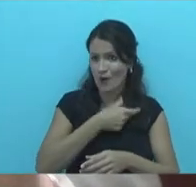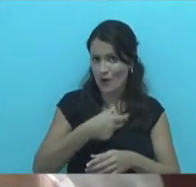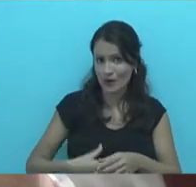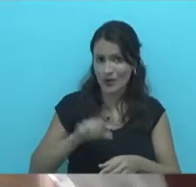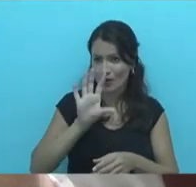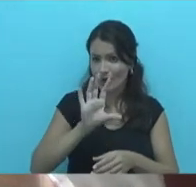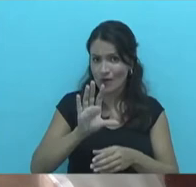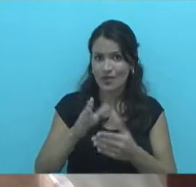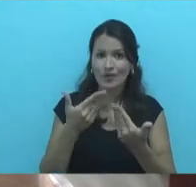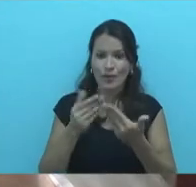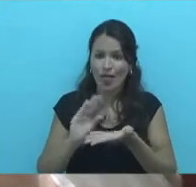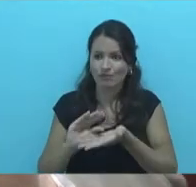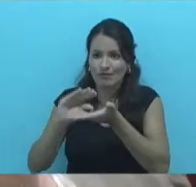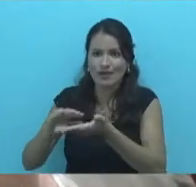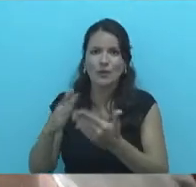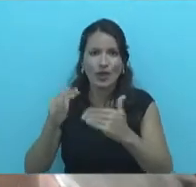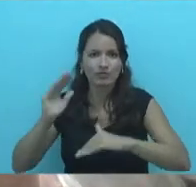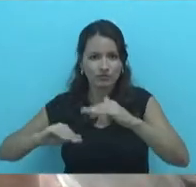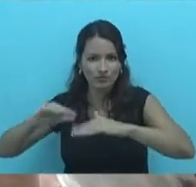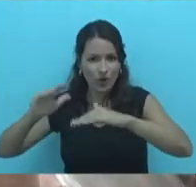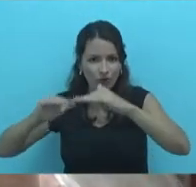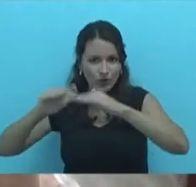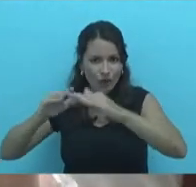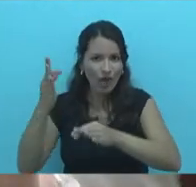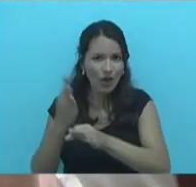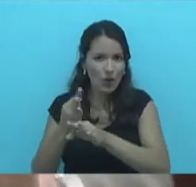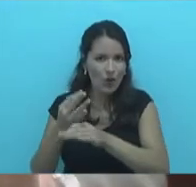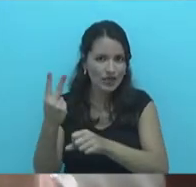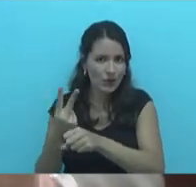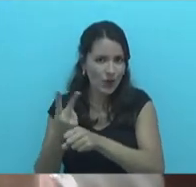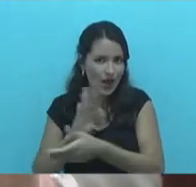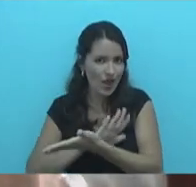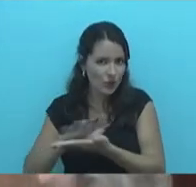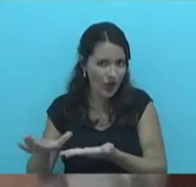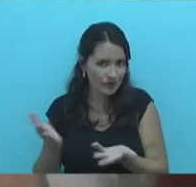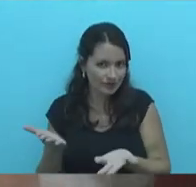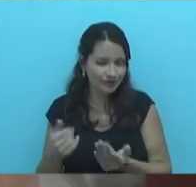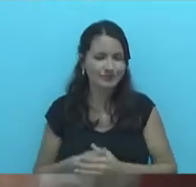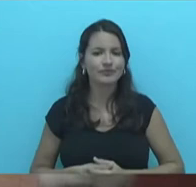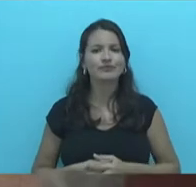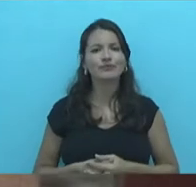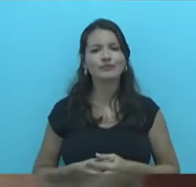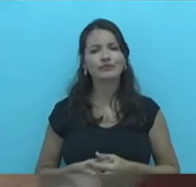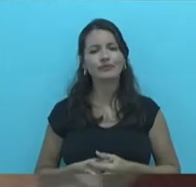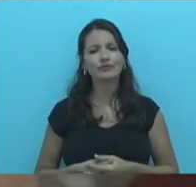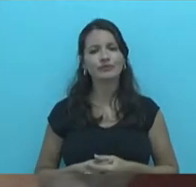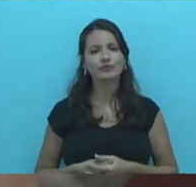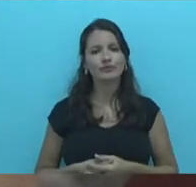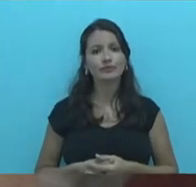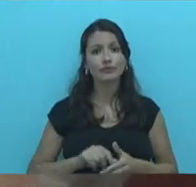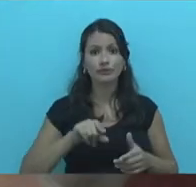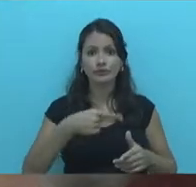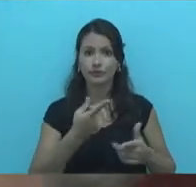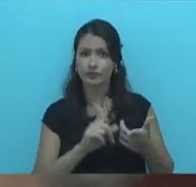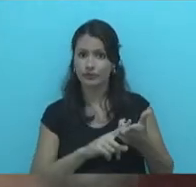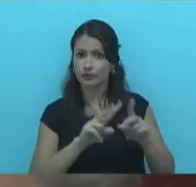iniciativa le quiero dar ingreso para que sea reservada en para su tratamiento correspondiente. Y bien. El otro tema tiene que ver con que se han cumplido